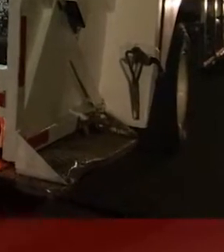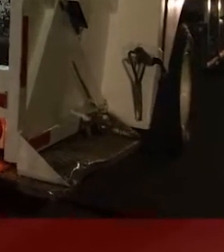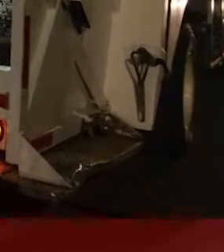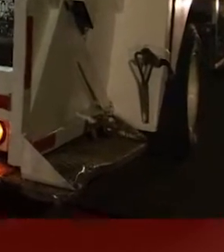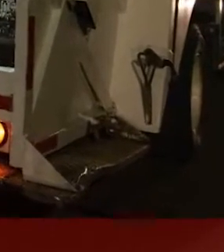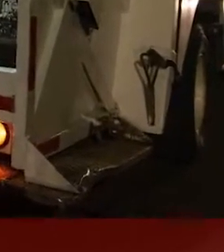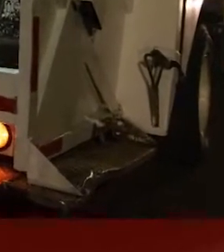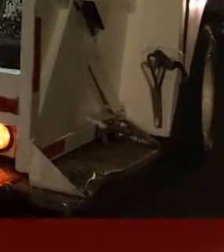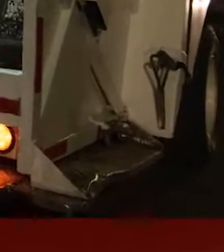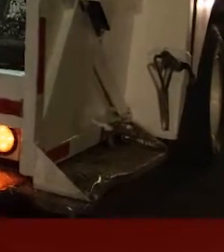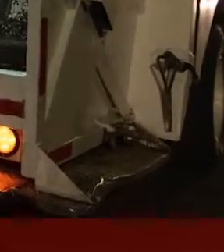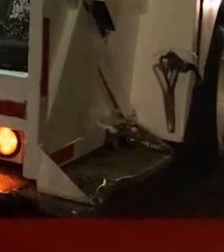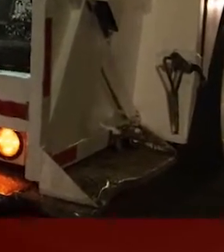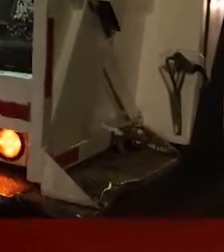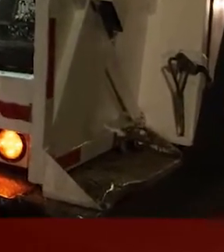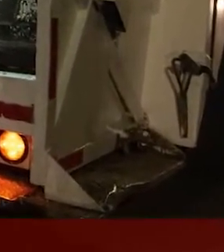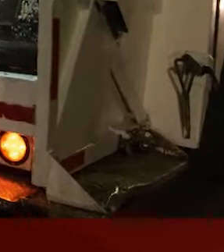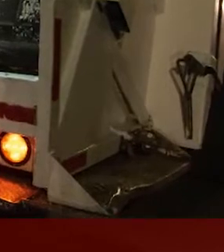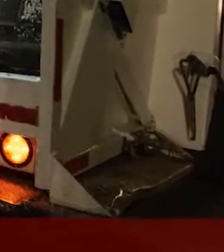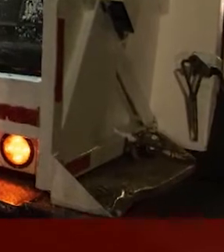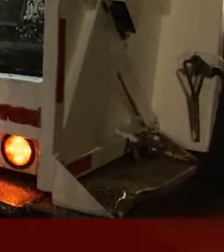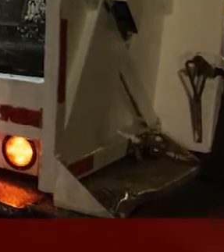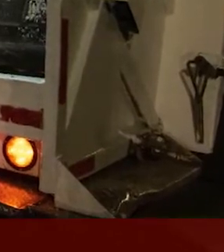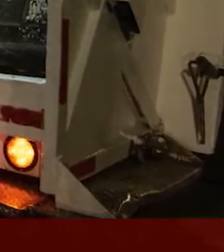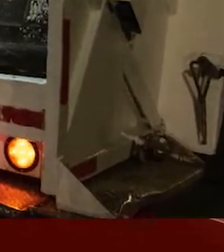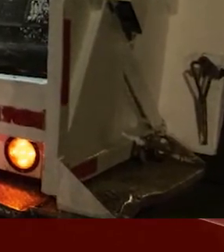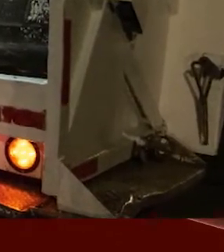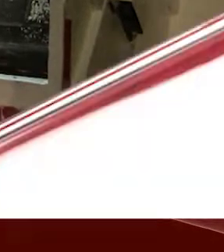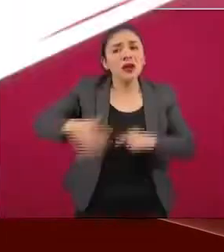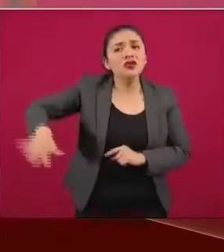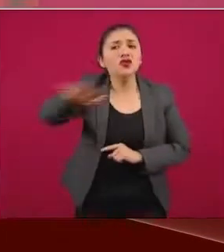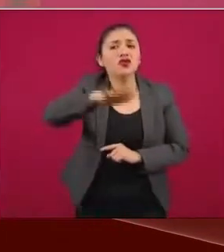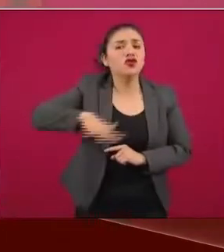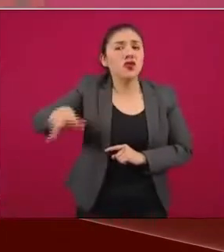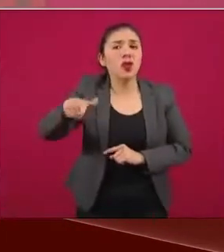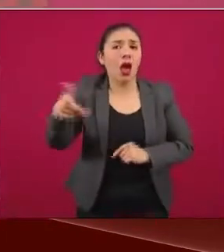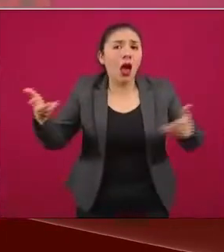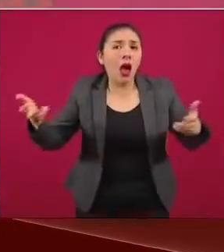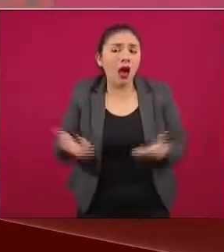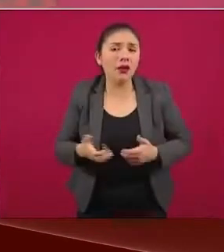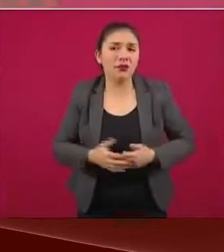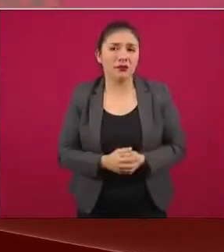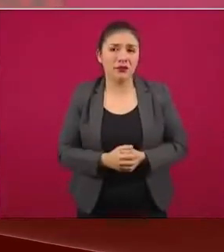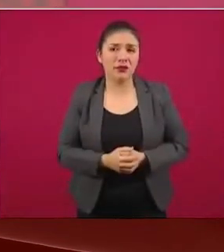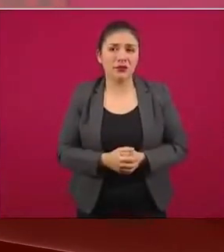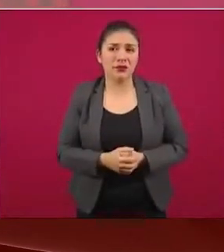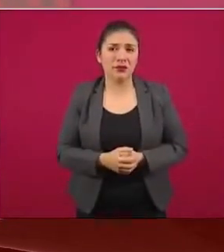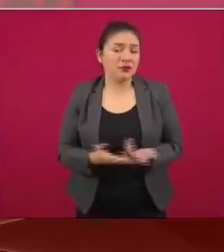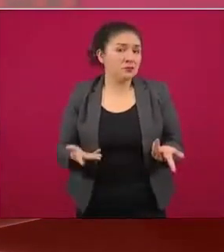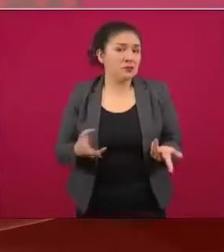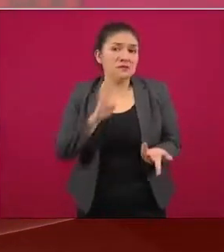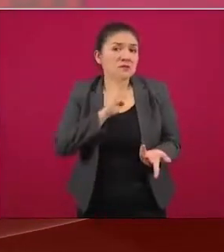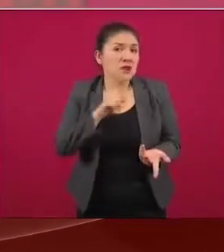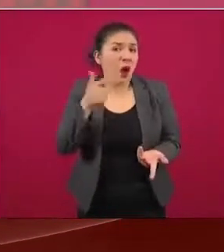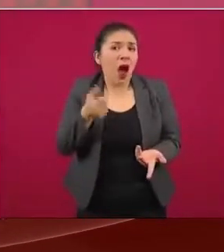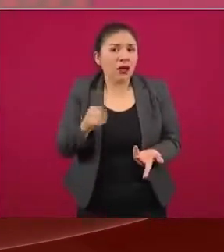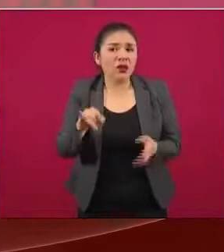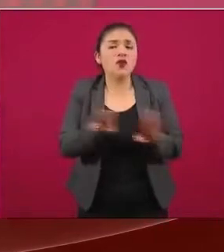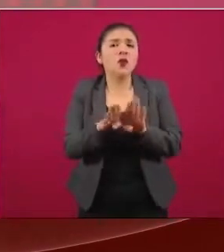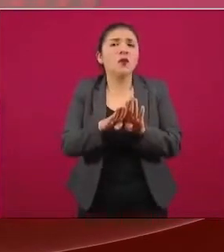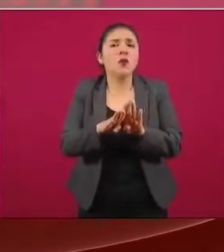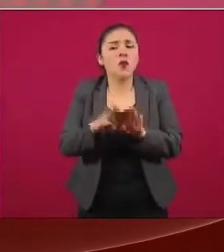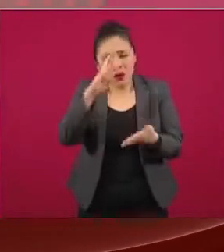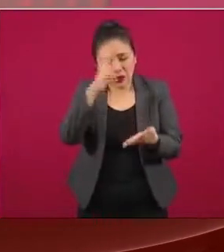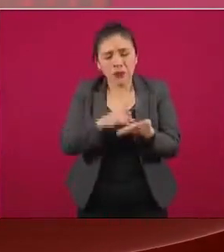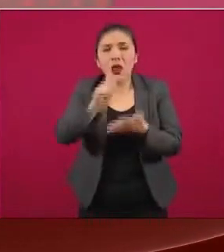de diciembre del 2020 y el 1 de enero del 2021. Y en la mañanera, Andrés Manuel López Obrador